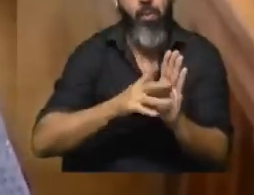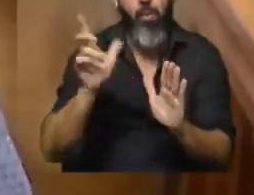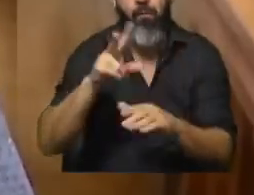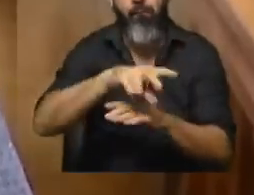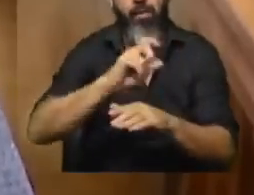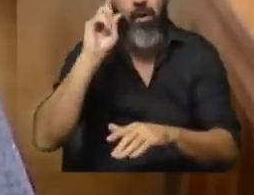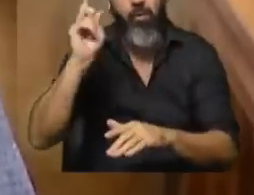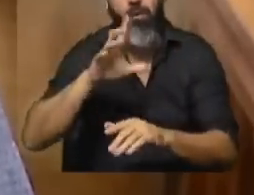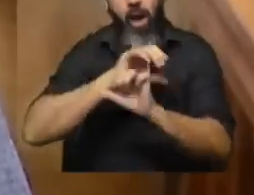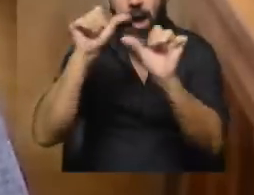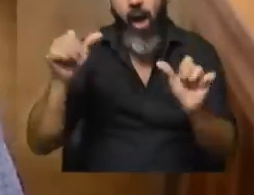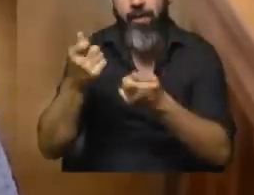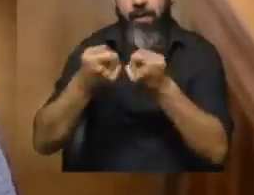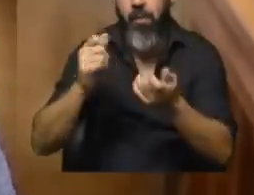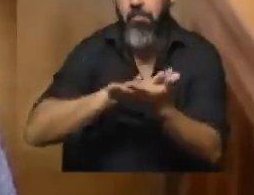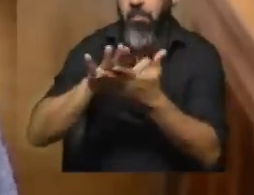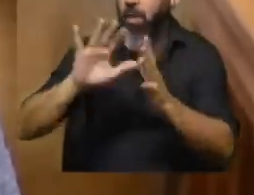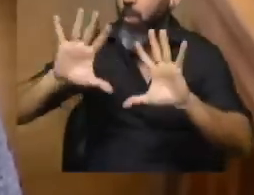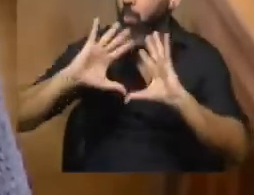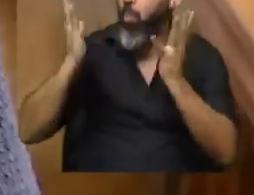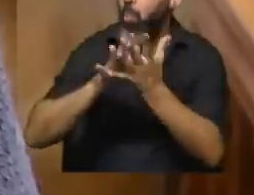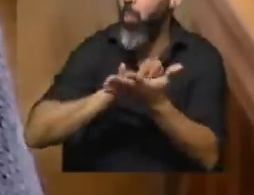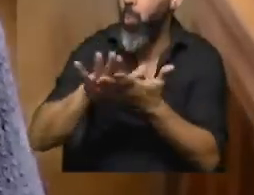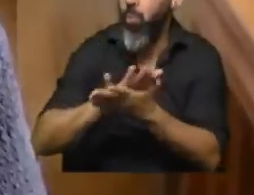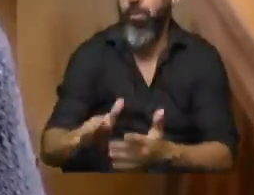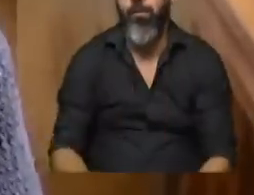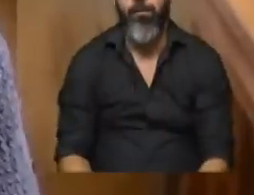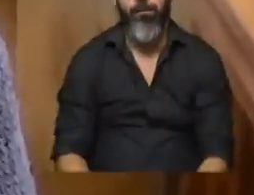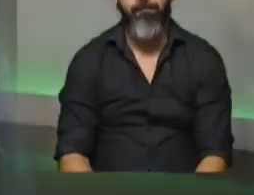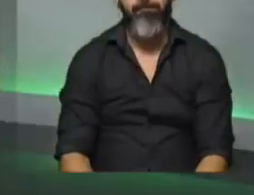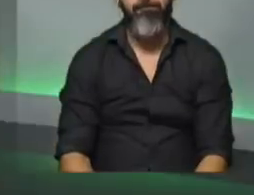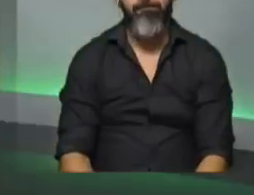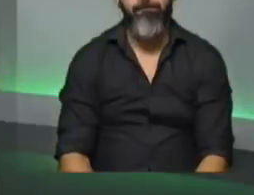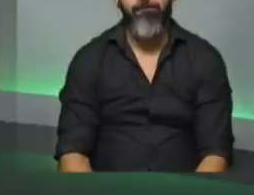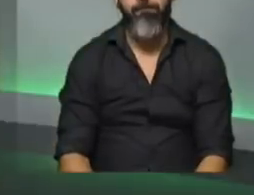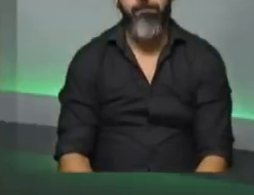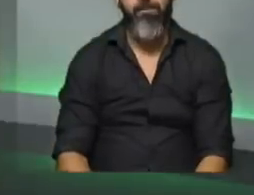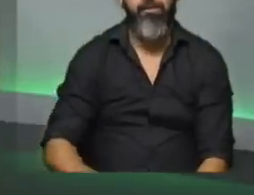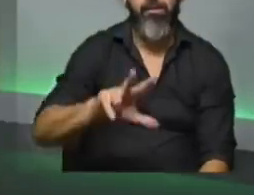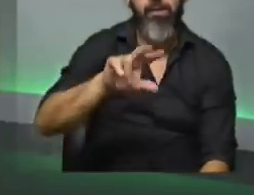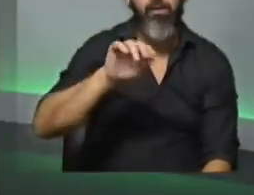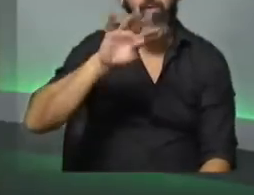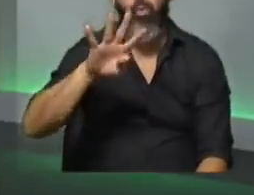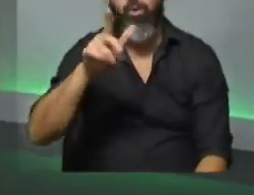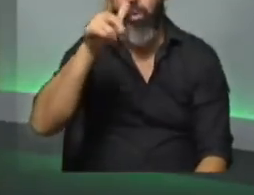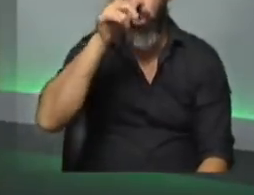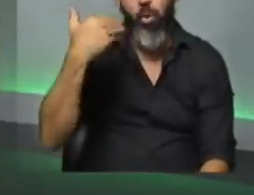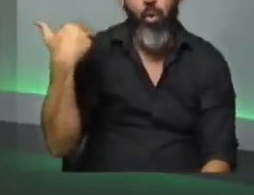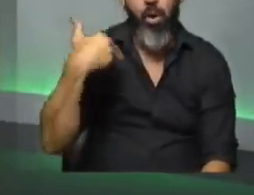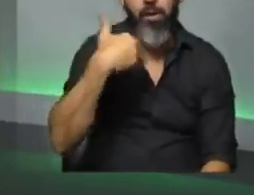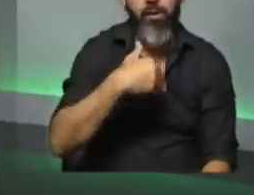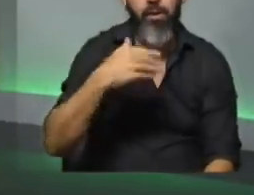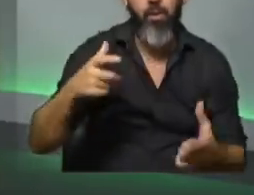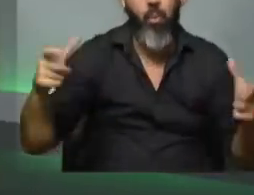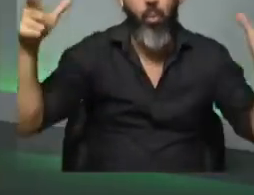fiscalía que tenga actividad comercial en ningún lugar del mundo probado el 3 y 4 de julio en Argentina se va a realizar